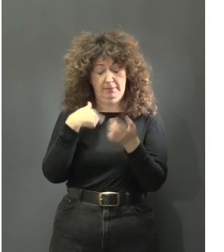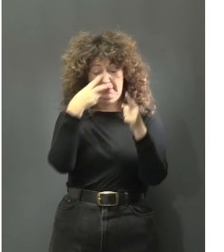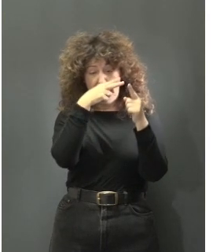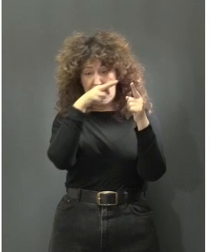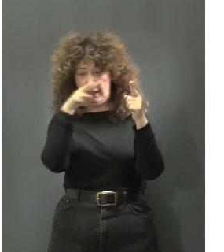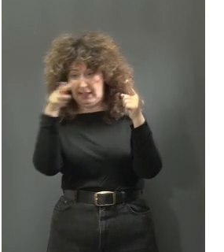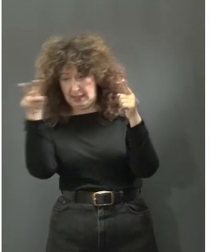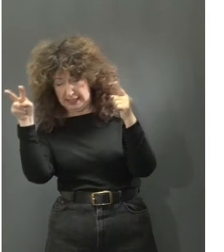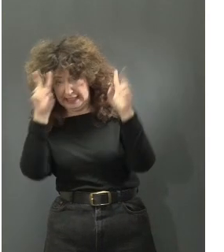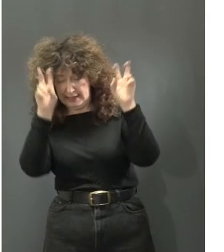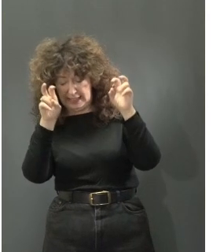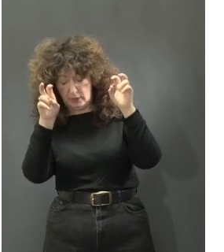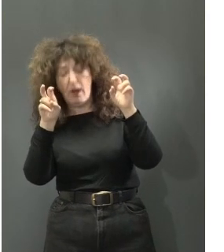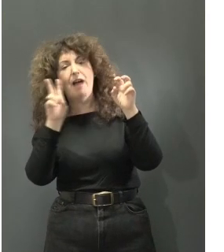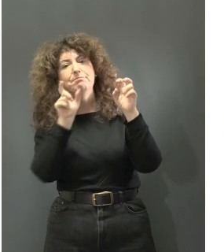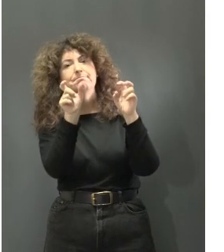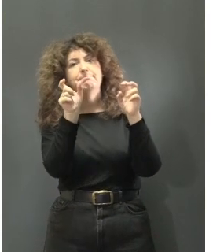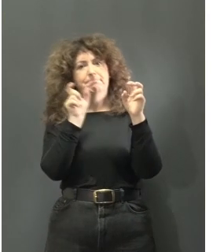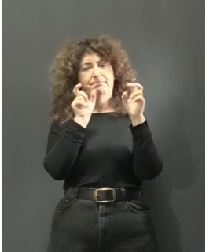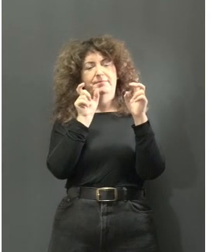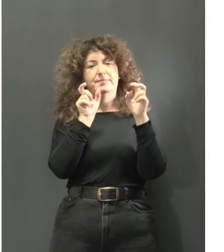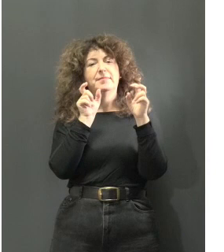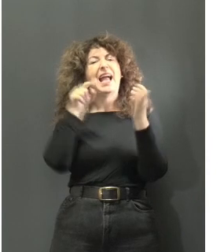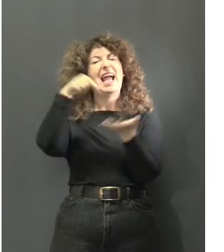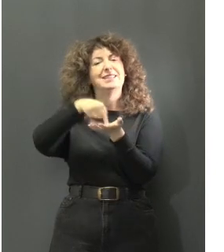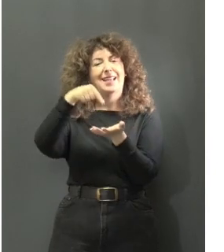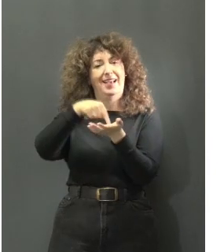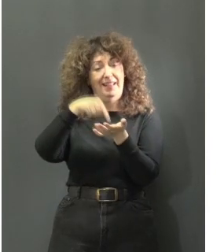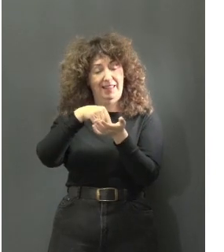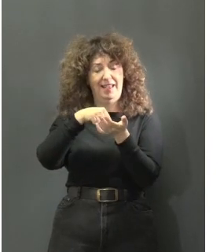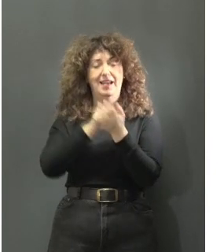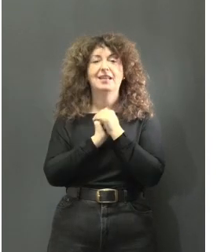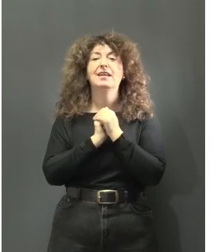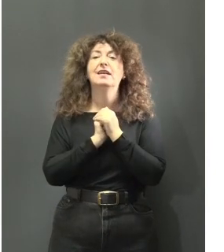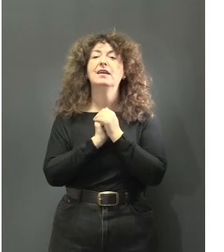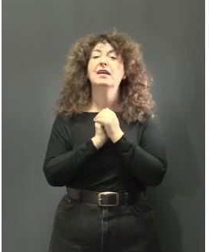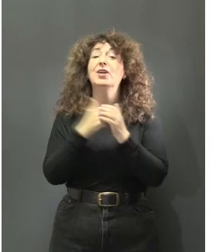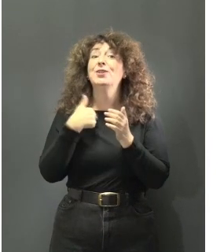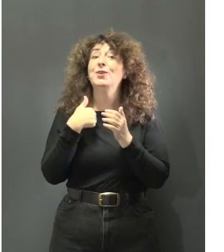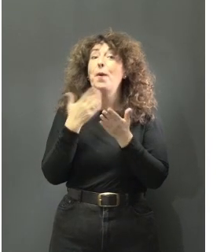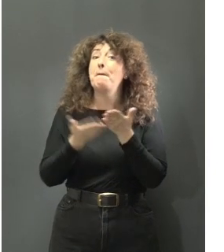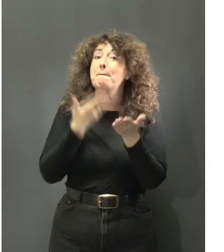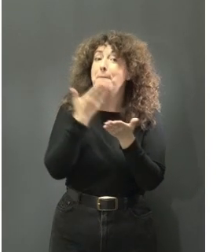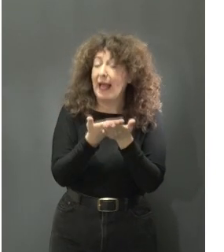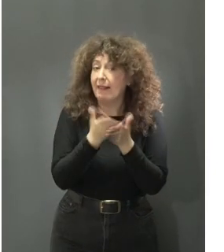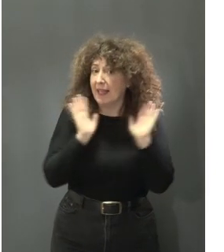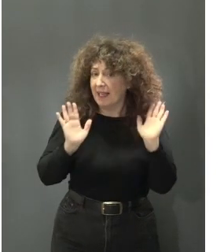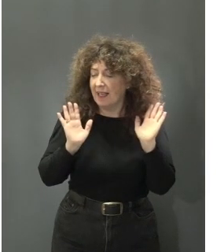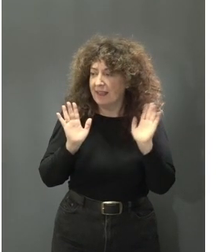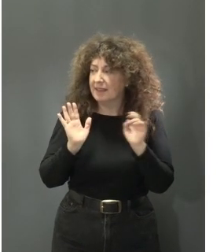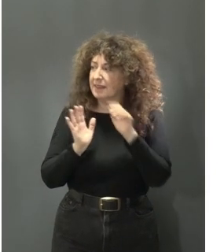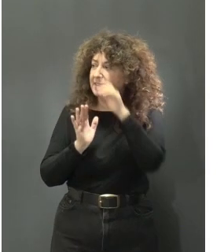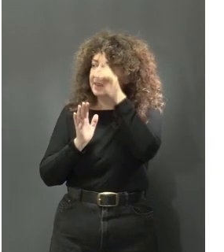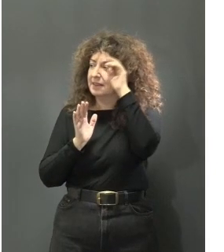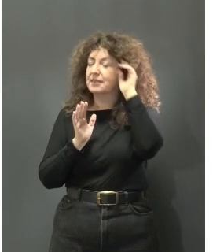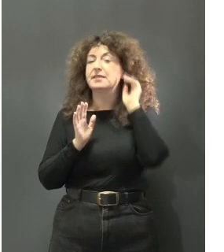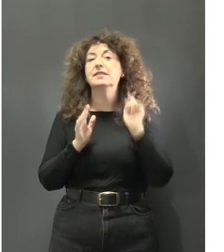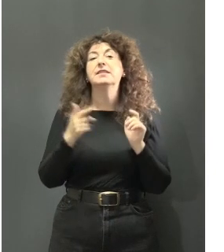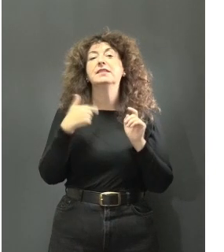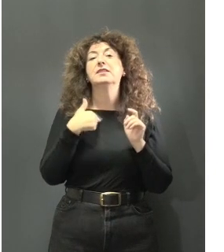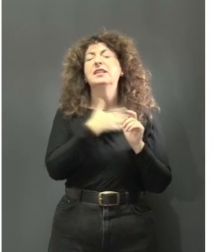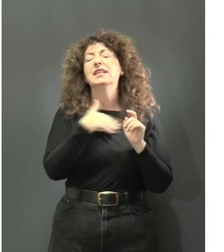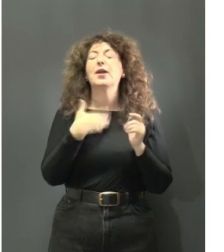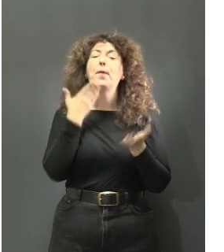tiene. Yo creo que vamos a cambiarle, o yo pediría, ¿vale? Vamos a hacer